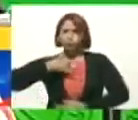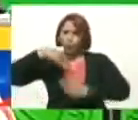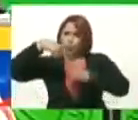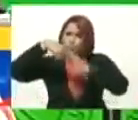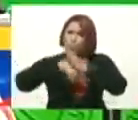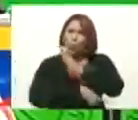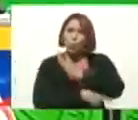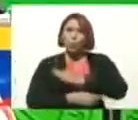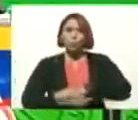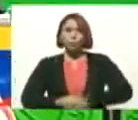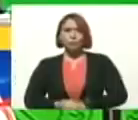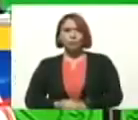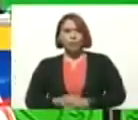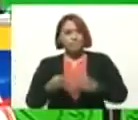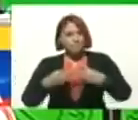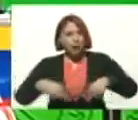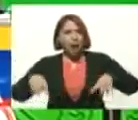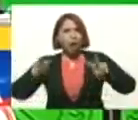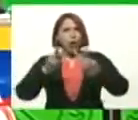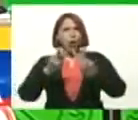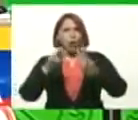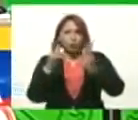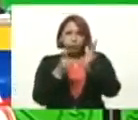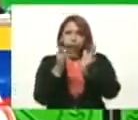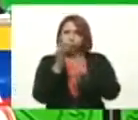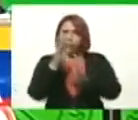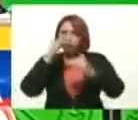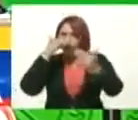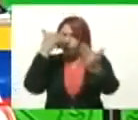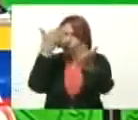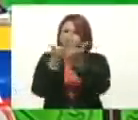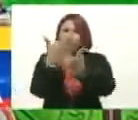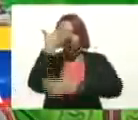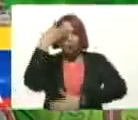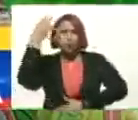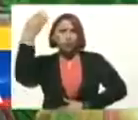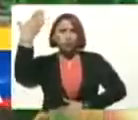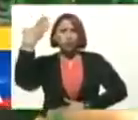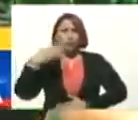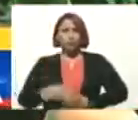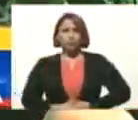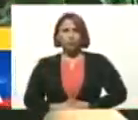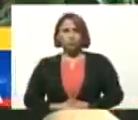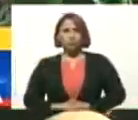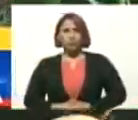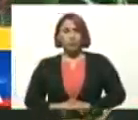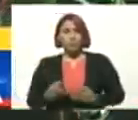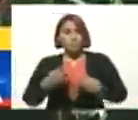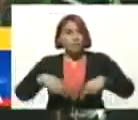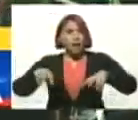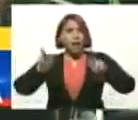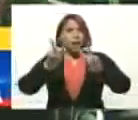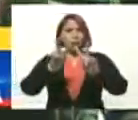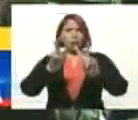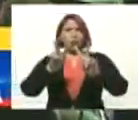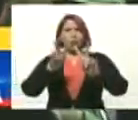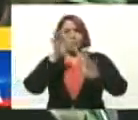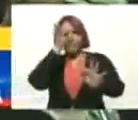profundos, con sus valores cristianos del Cristo Redentor, con sus valores de su